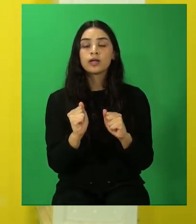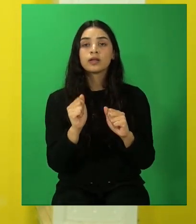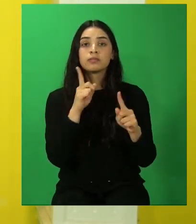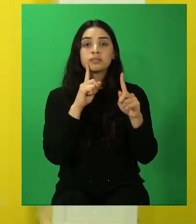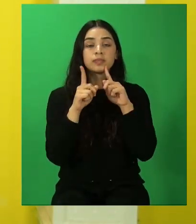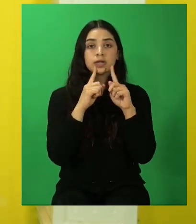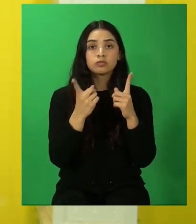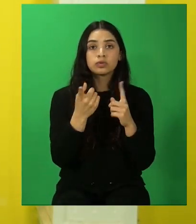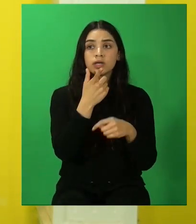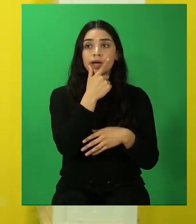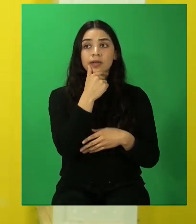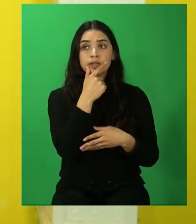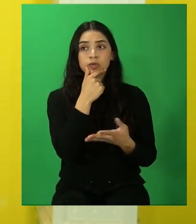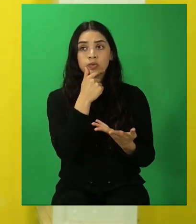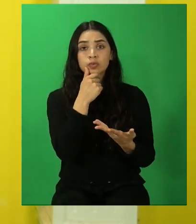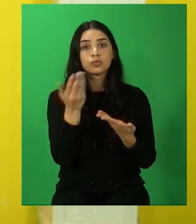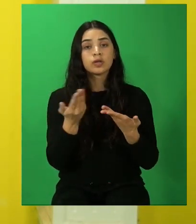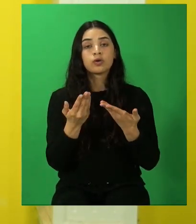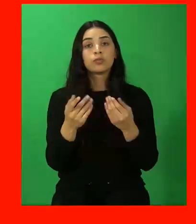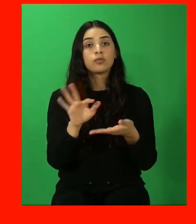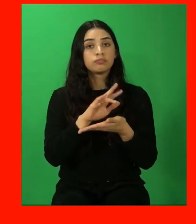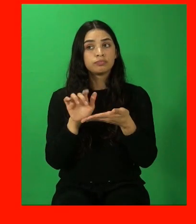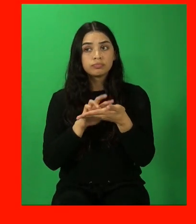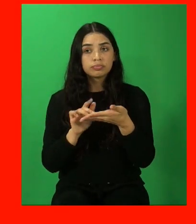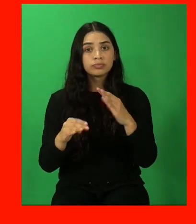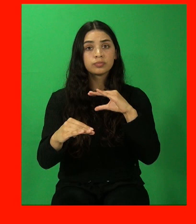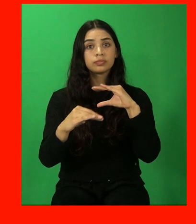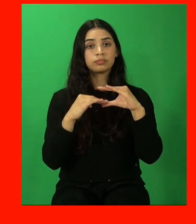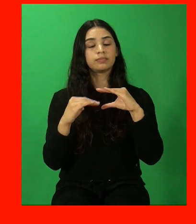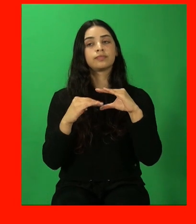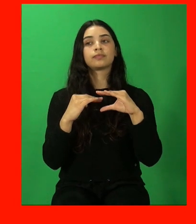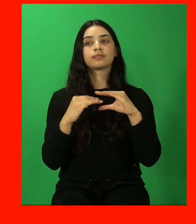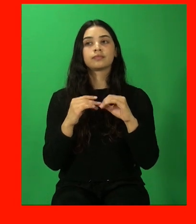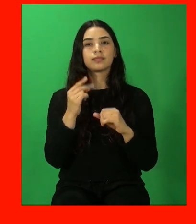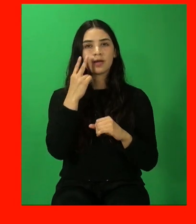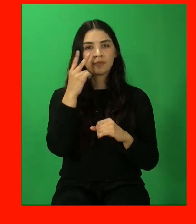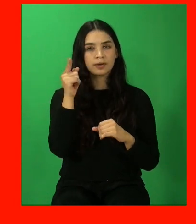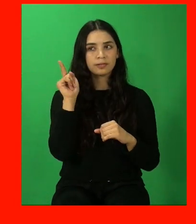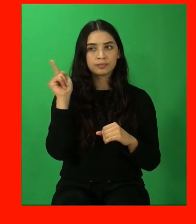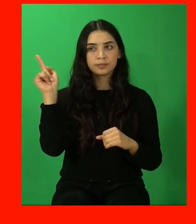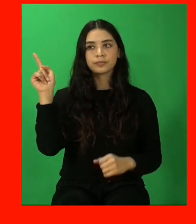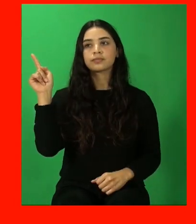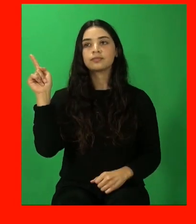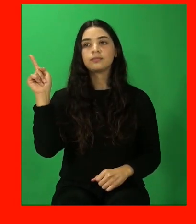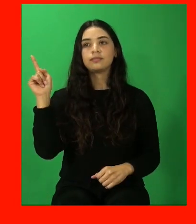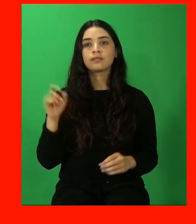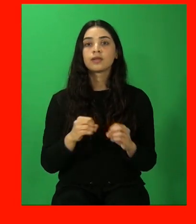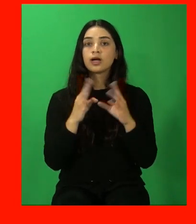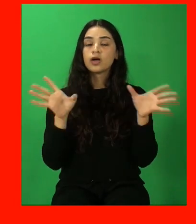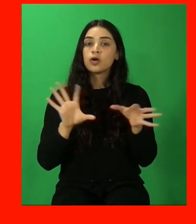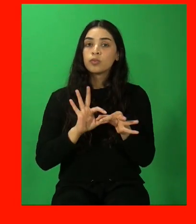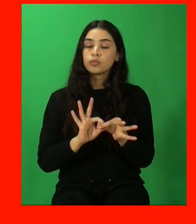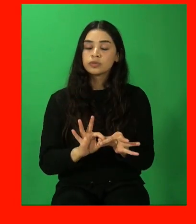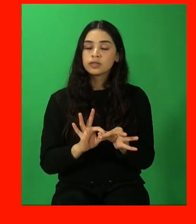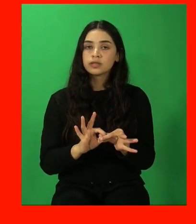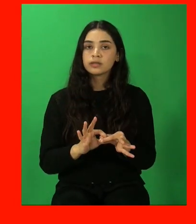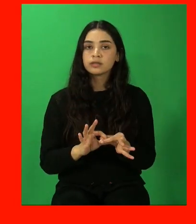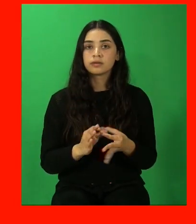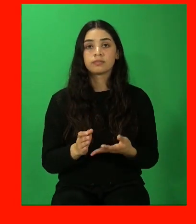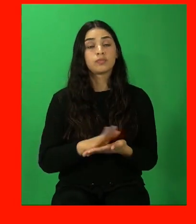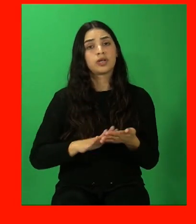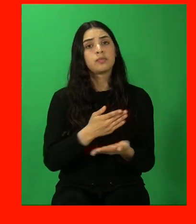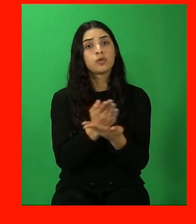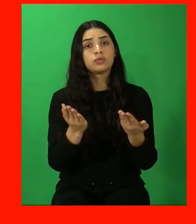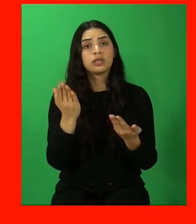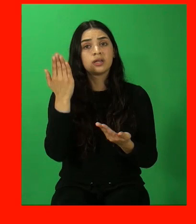consultas a través del correo que te dejo a continuación. Le doy las gracias. Si ustedes no entendieron algo, pueden